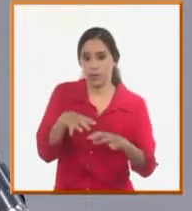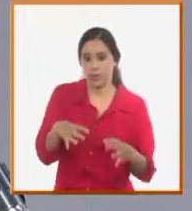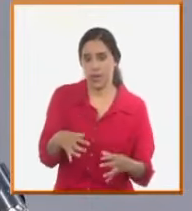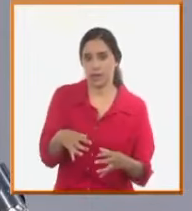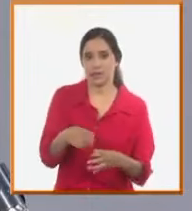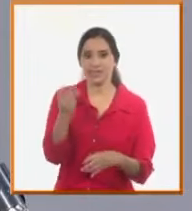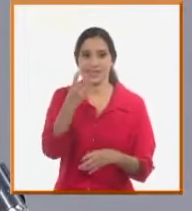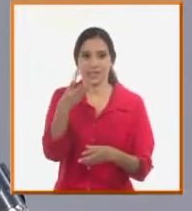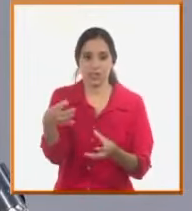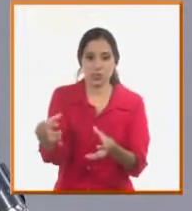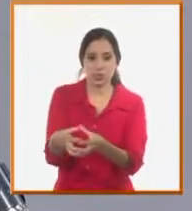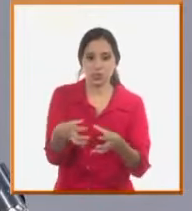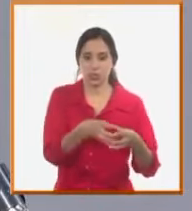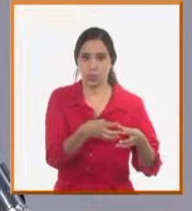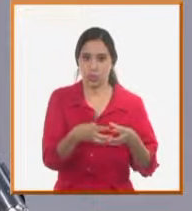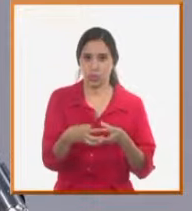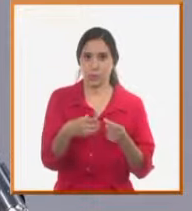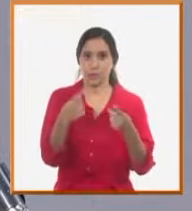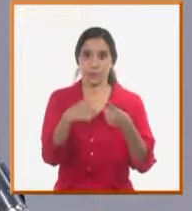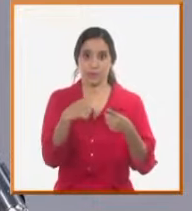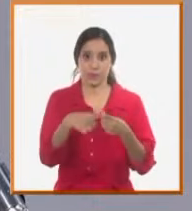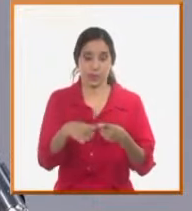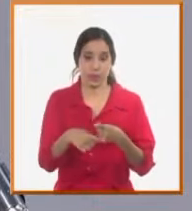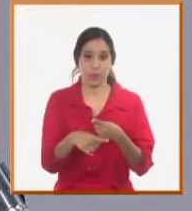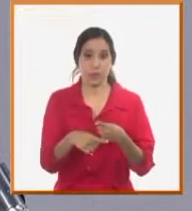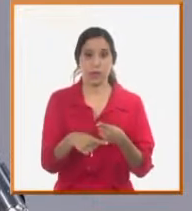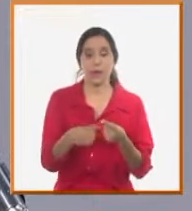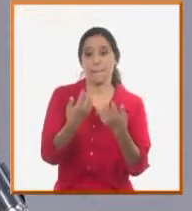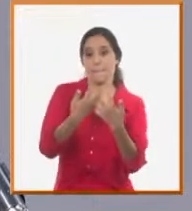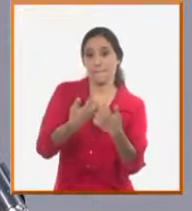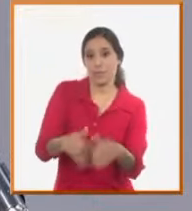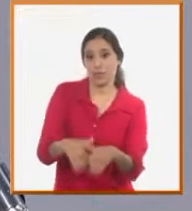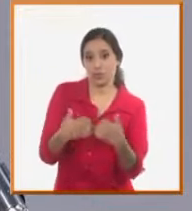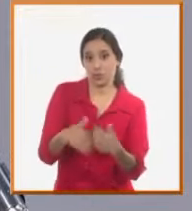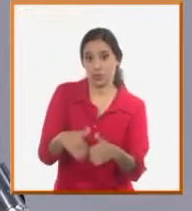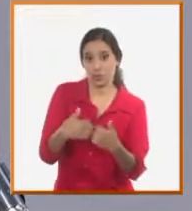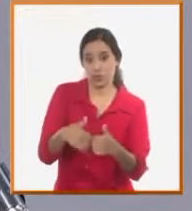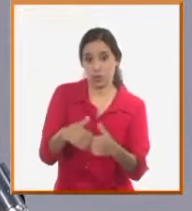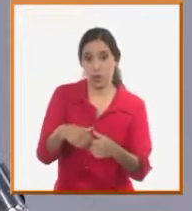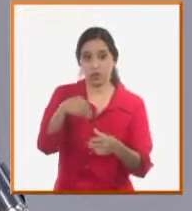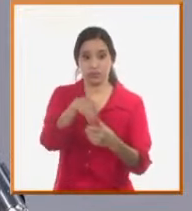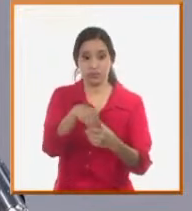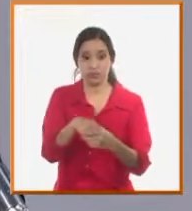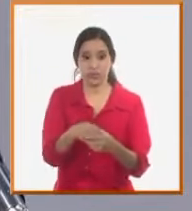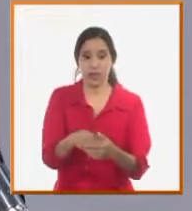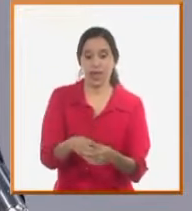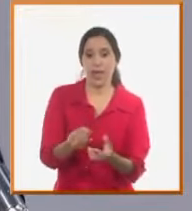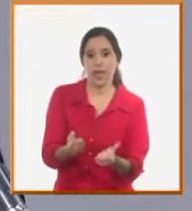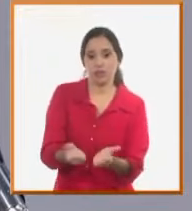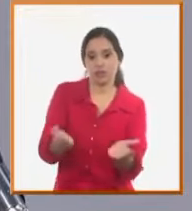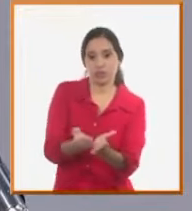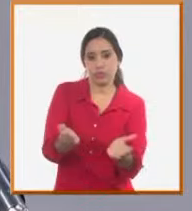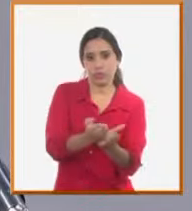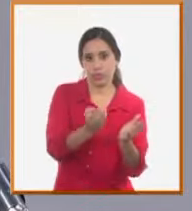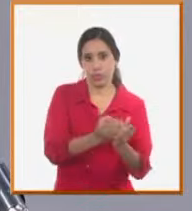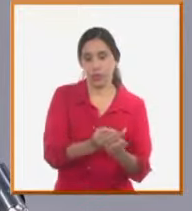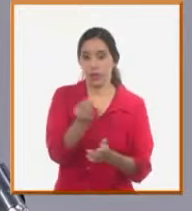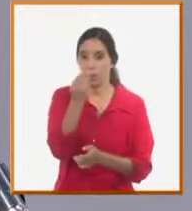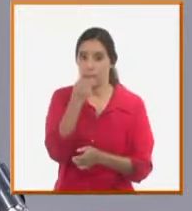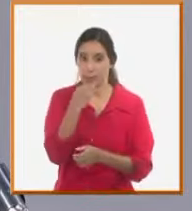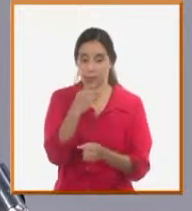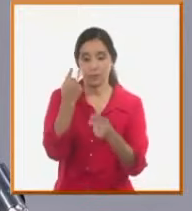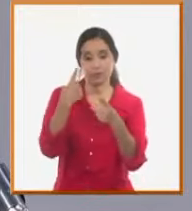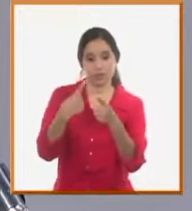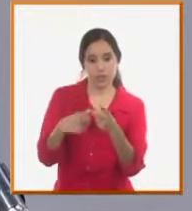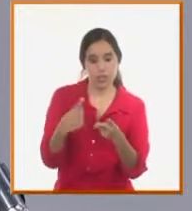subgrupos. Los bienes agrícolas, que es la producción ya directa de fomento de plantaciones o producciones agrícolas, y también